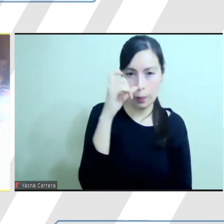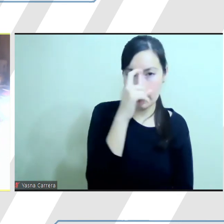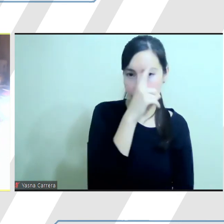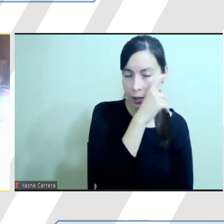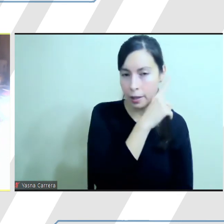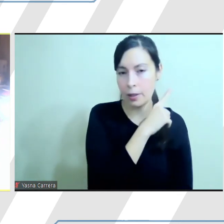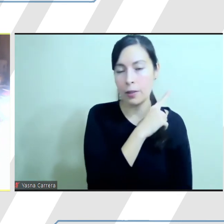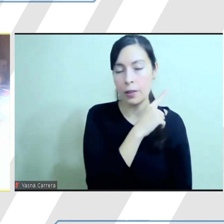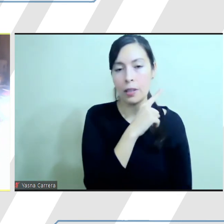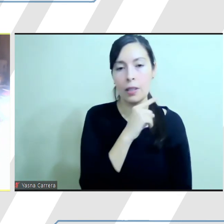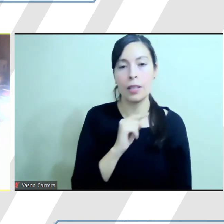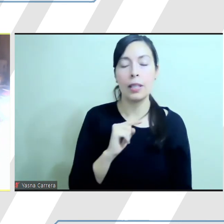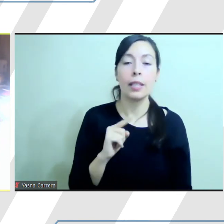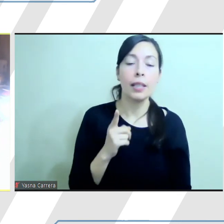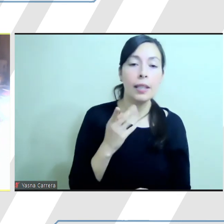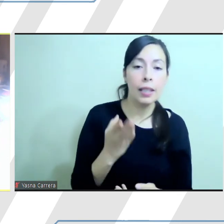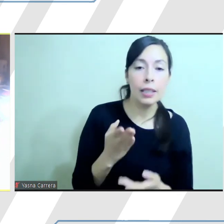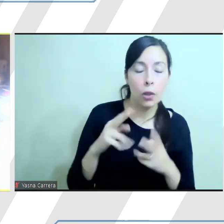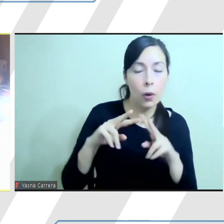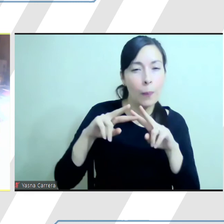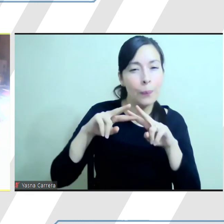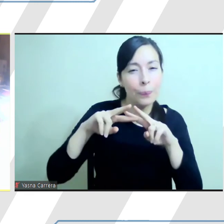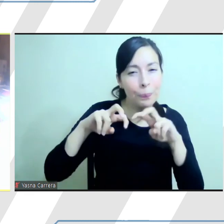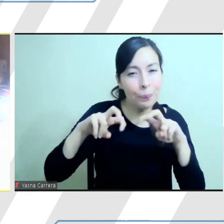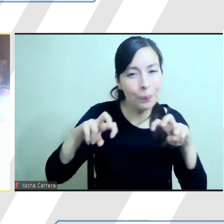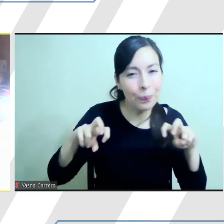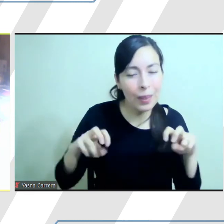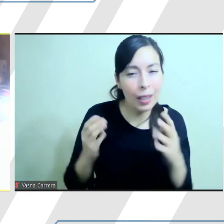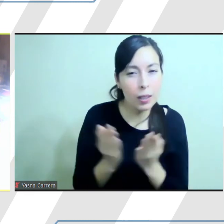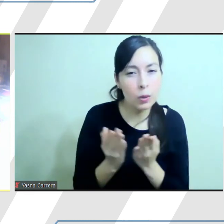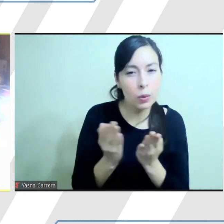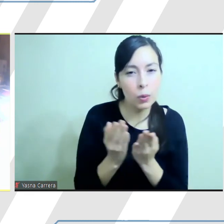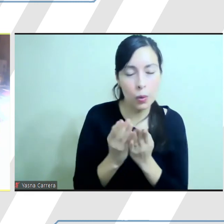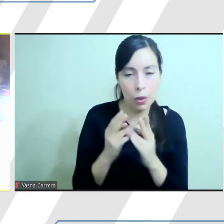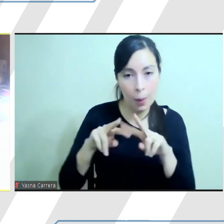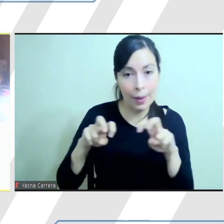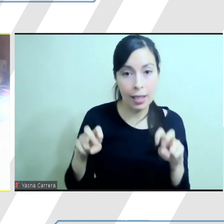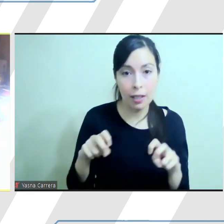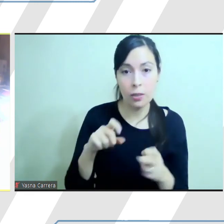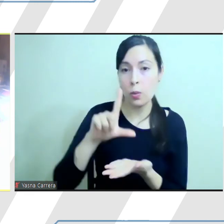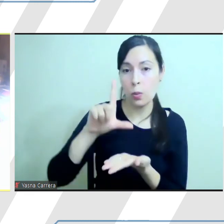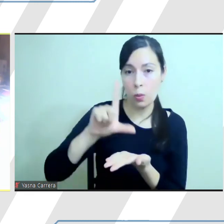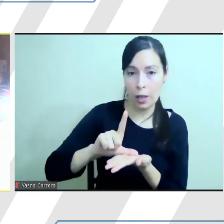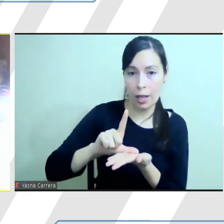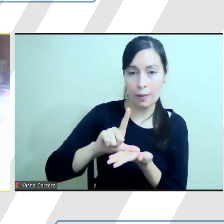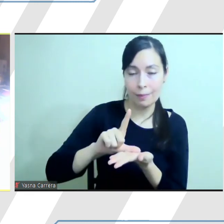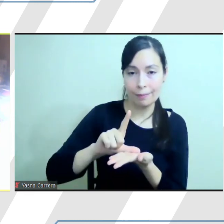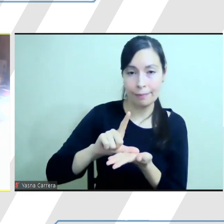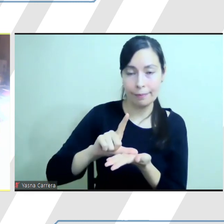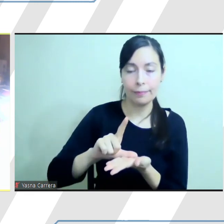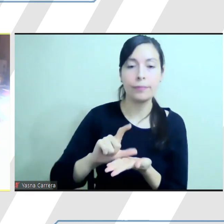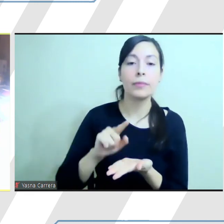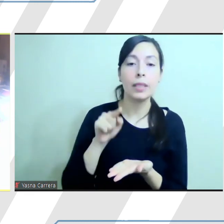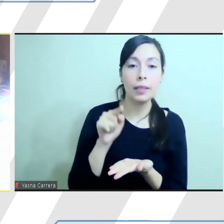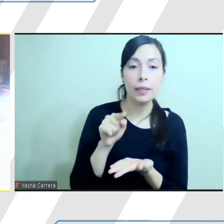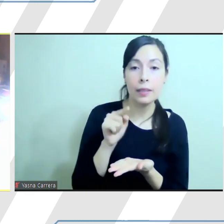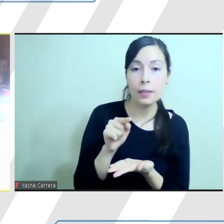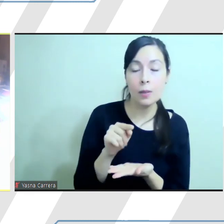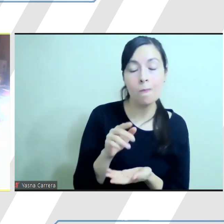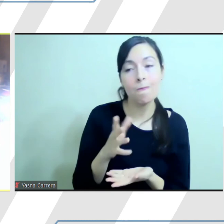inglés, decimos estudios de calidad de sitio en castellano, eh, y que